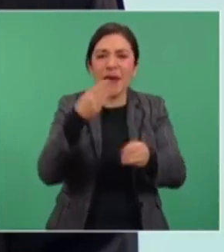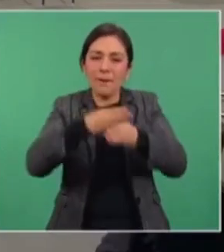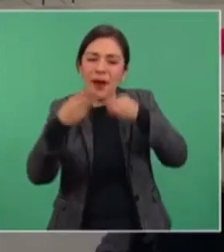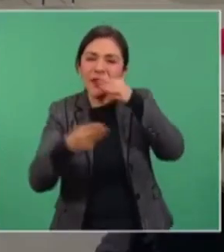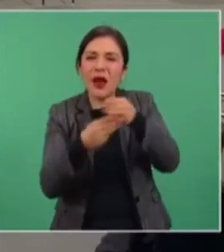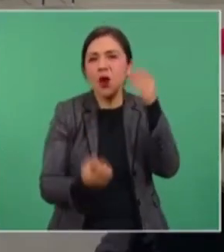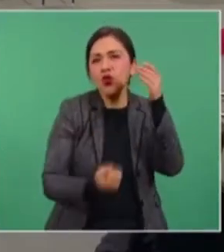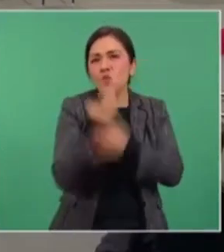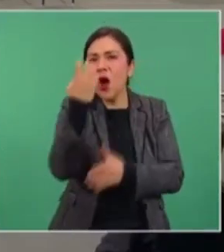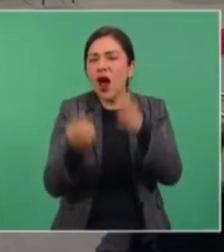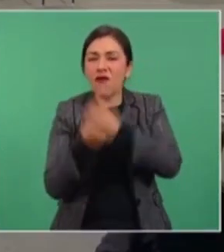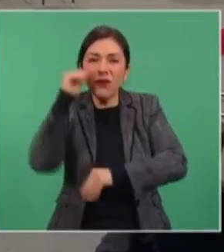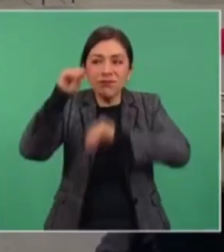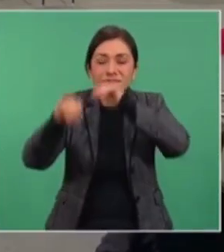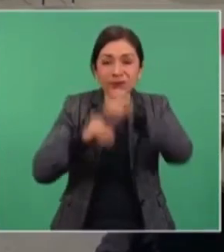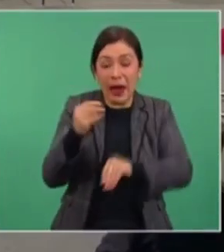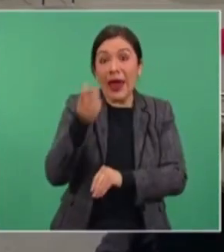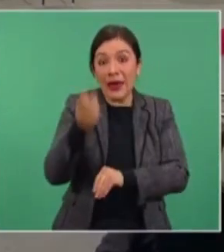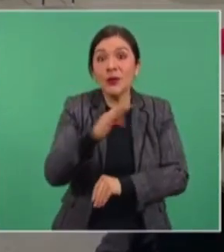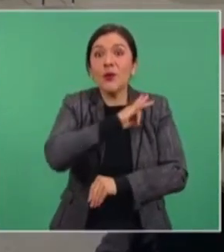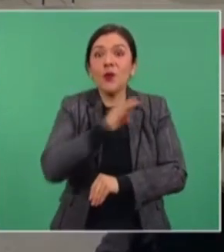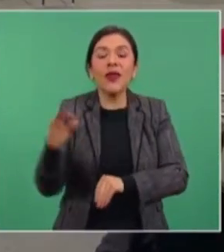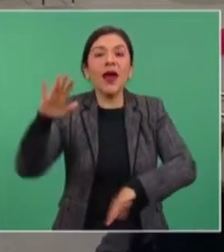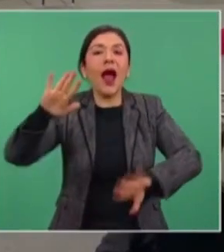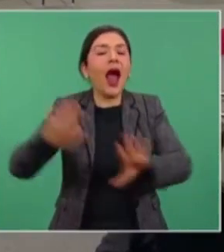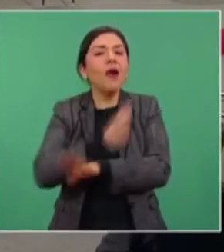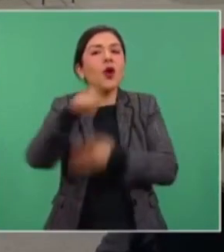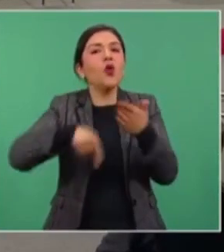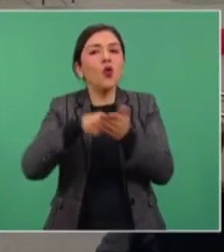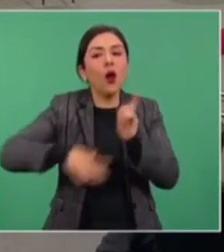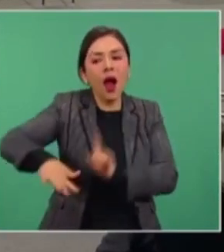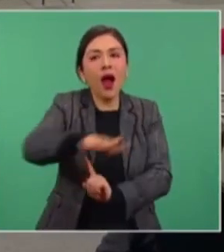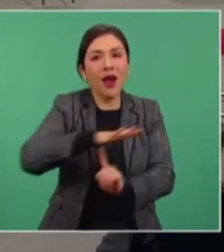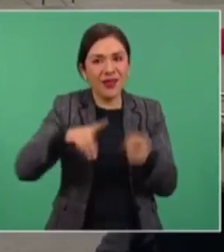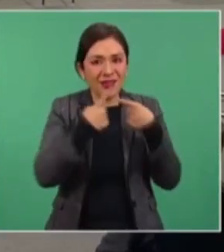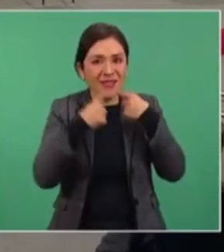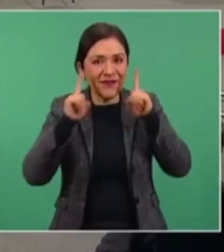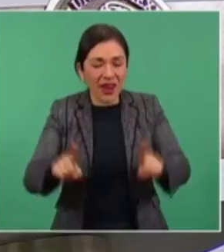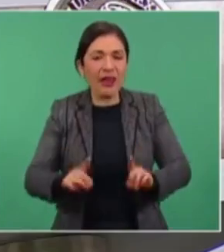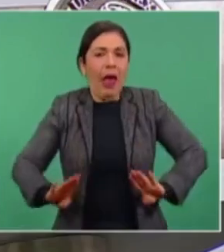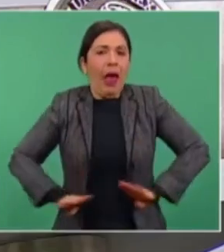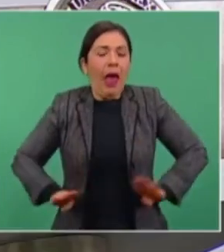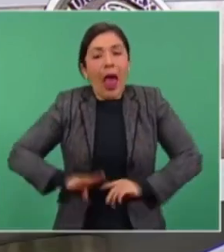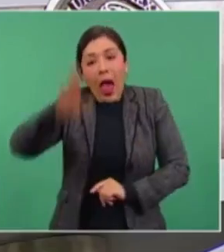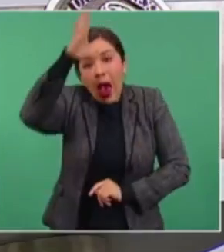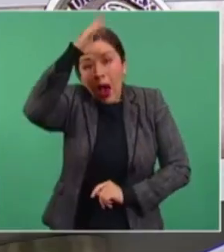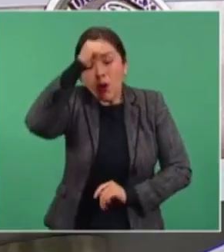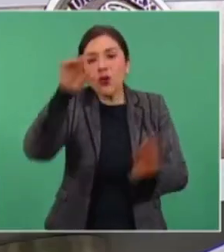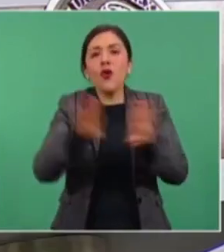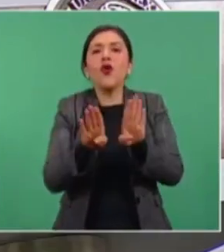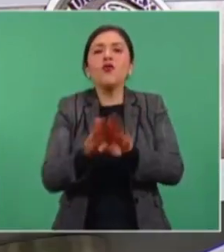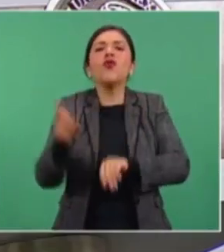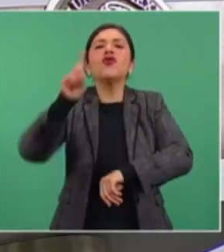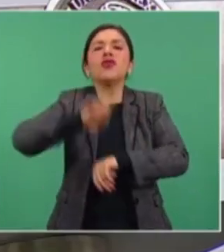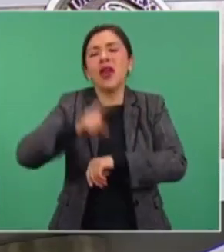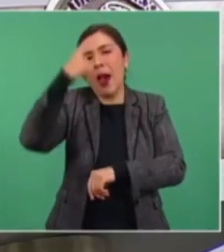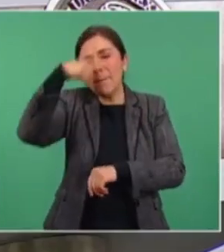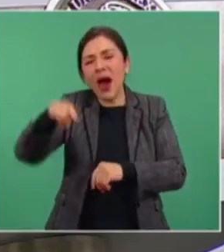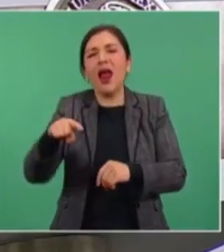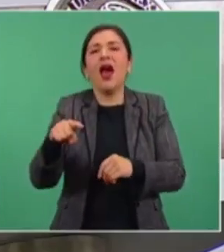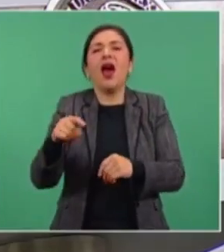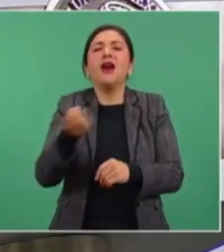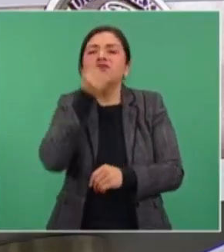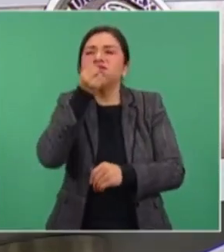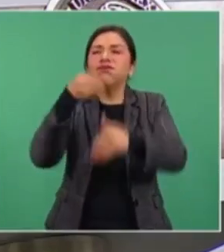constructivas son posibles nuevos espacios, con formas adecuadas a las celebraciones renovadas.